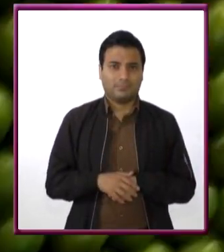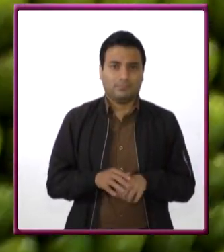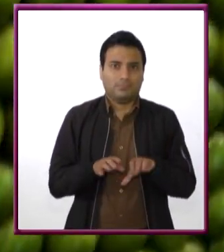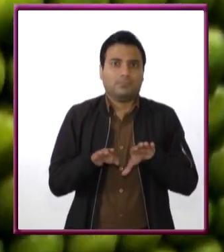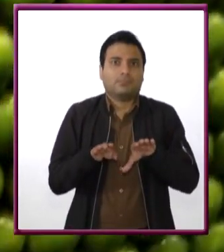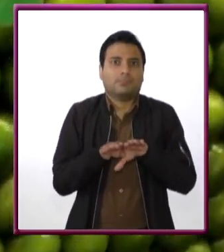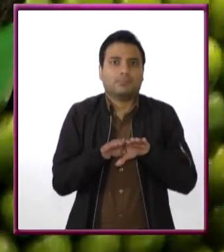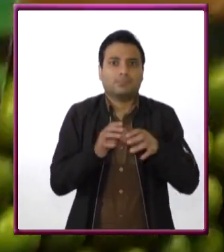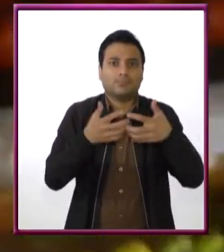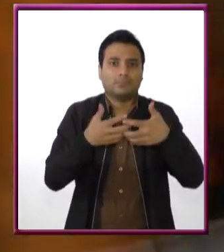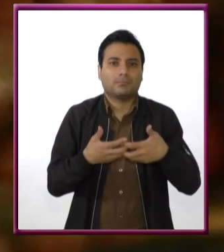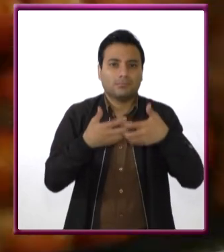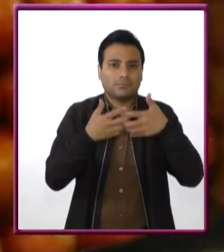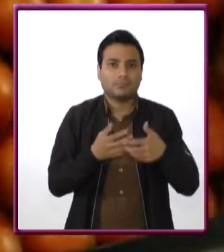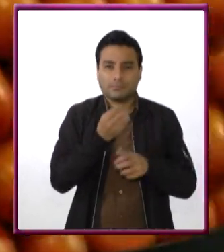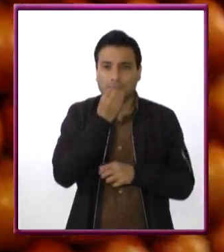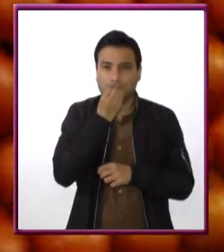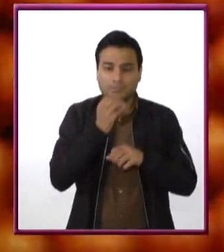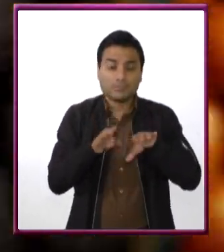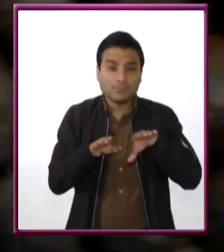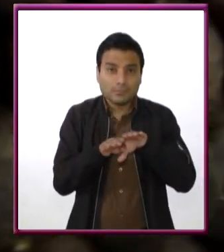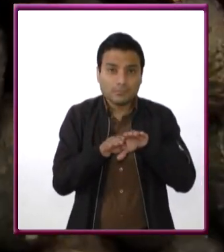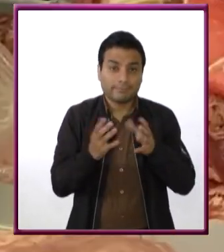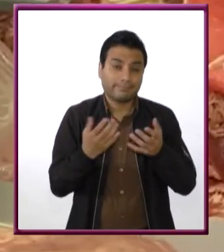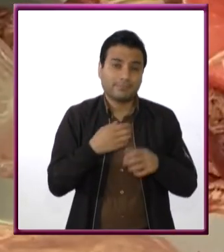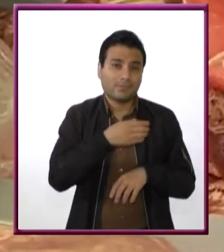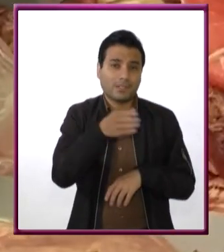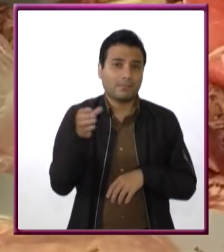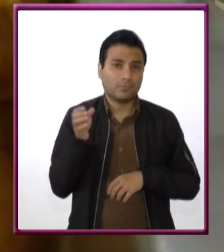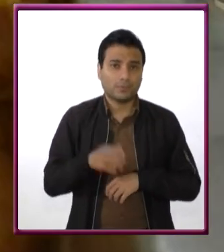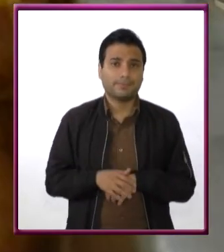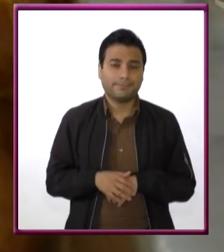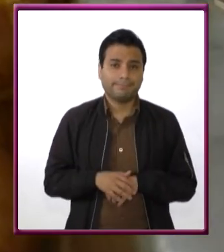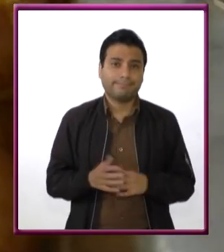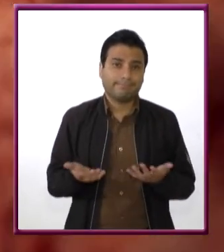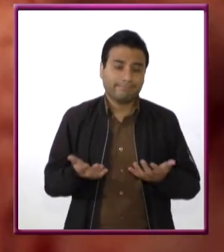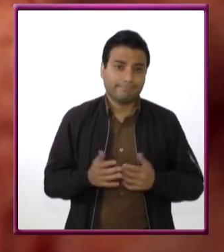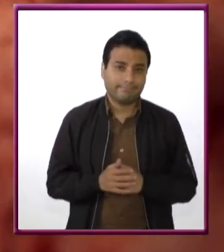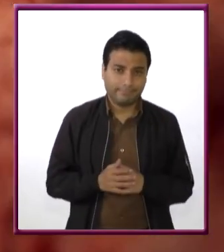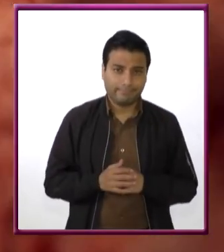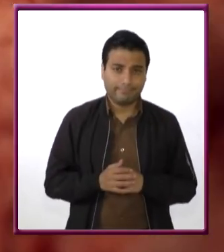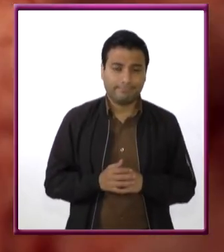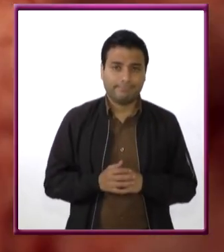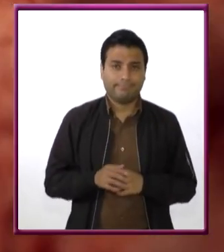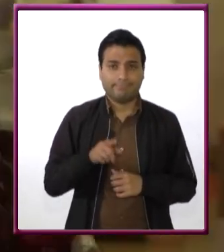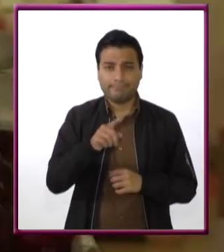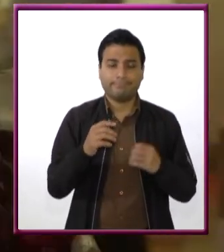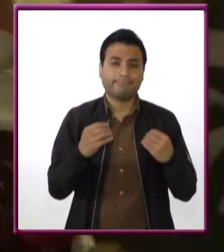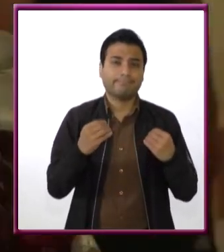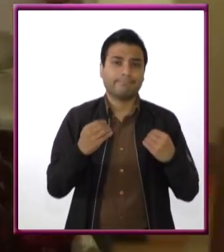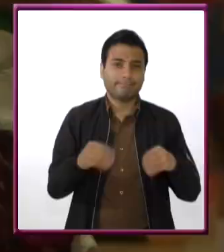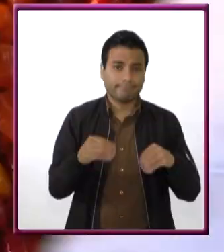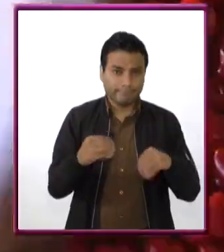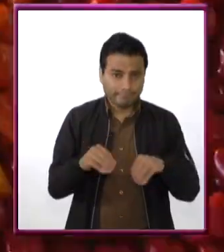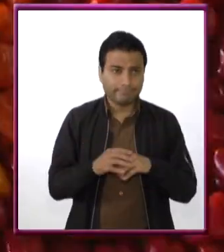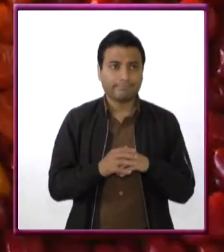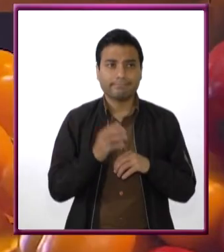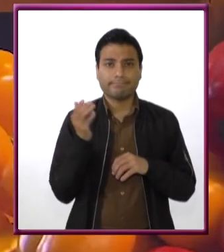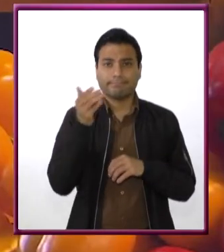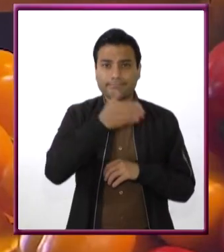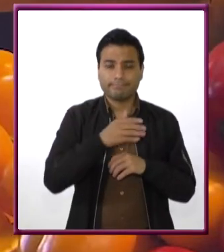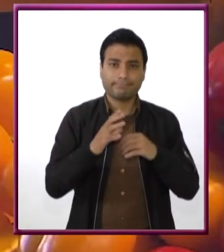producción agrícola. Entonces, por eso regresar a los mercados locales, a estos saberes, a esta obtención de